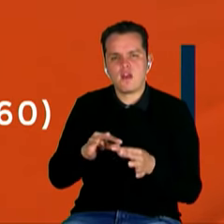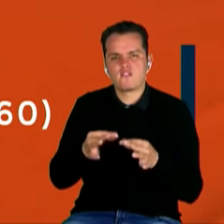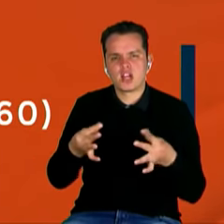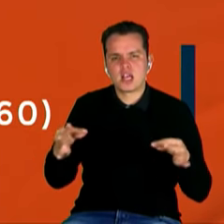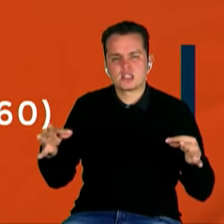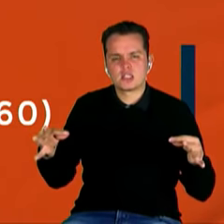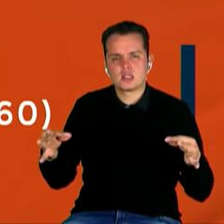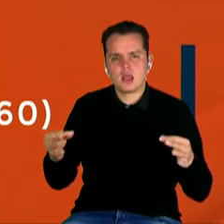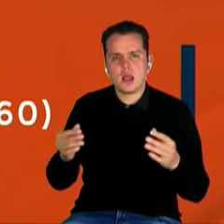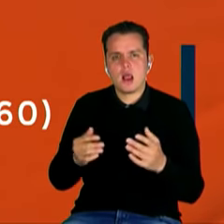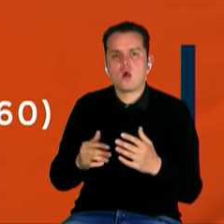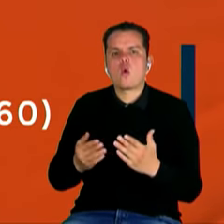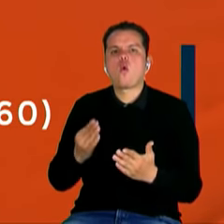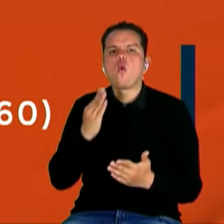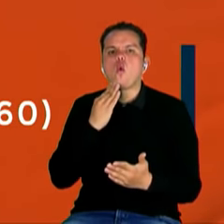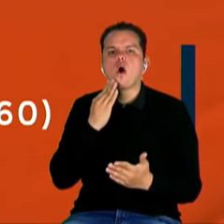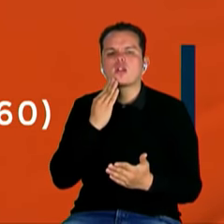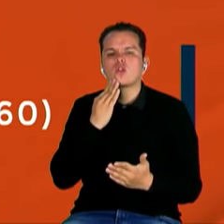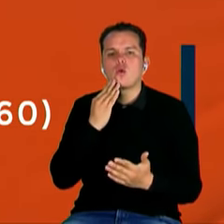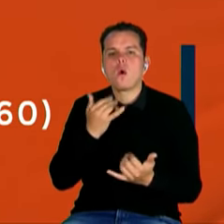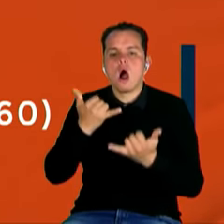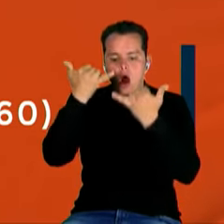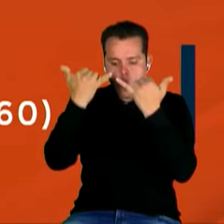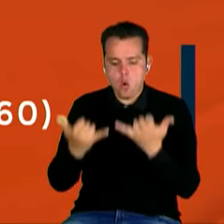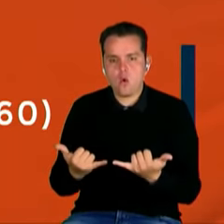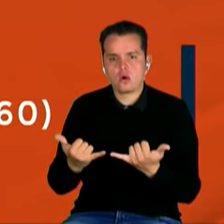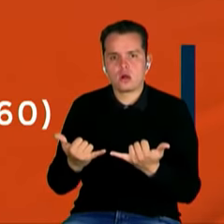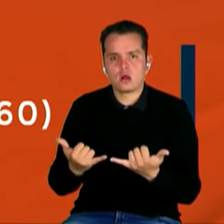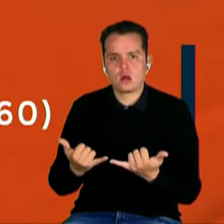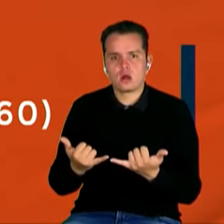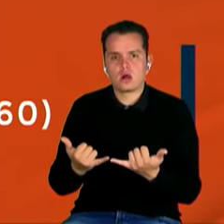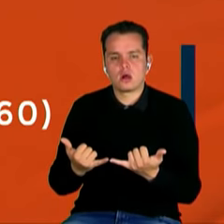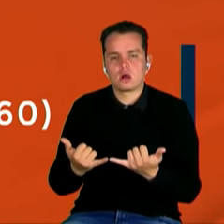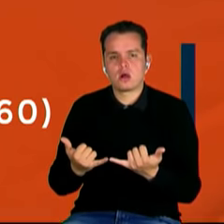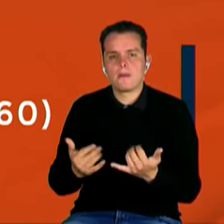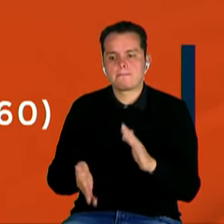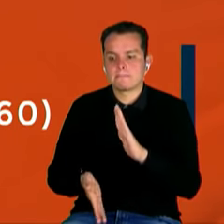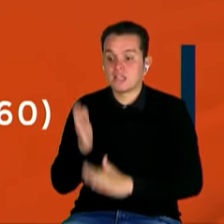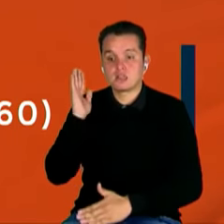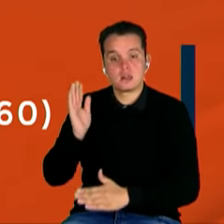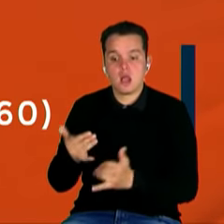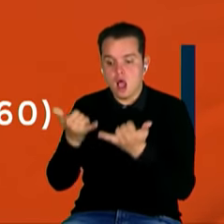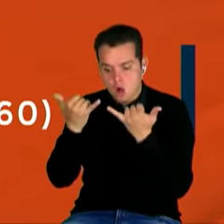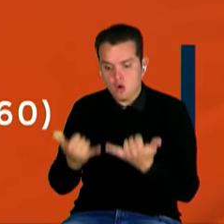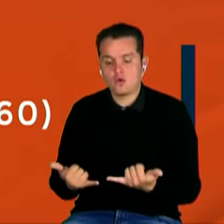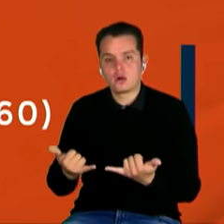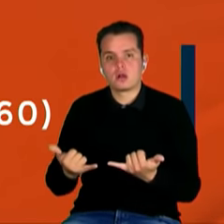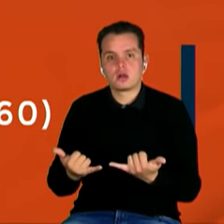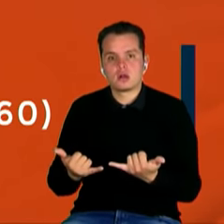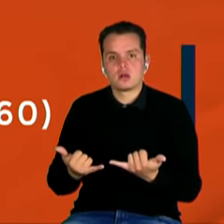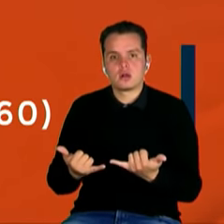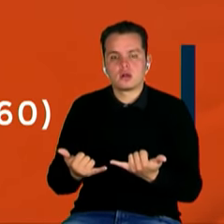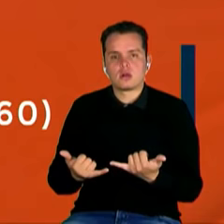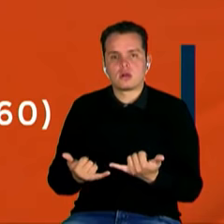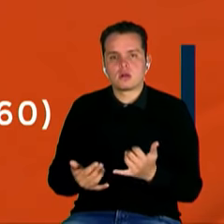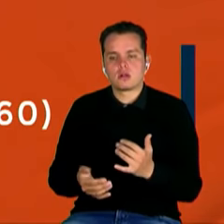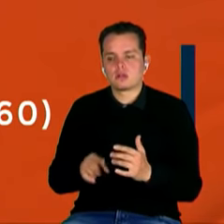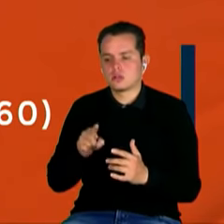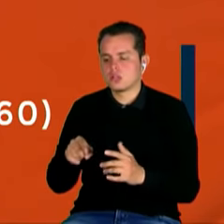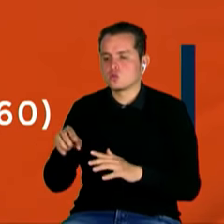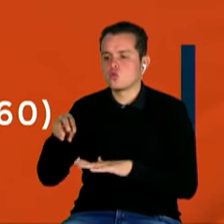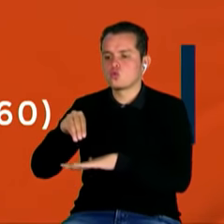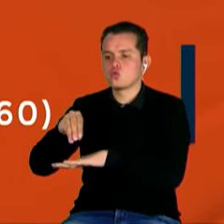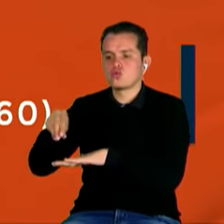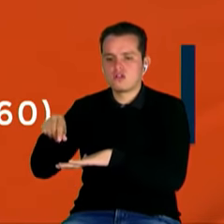Presente. ¿Vete cuándo? Vete es ahora. ¿Sí o no? Vete ahora. Vete de tu